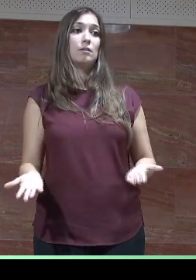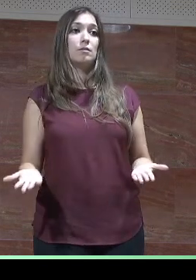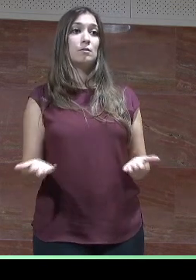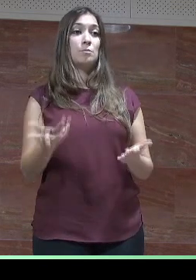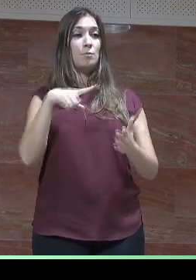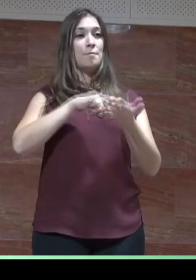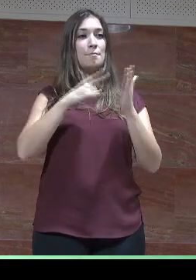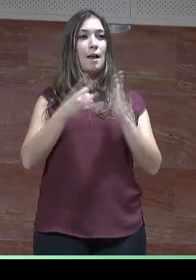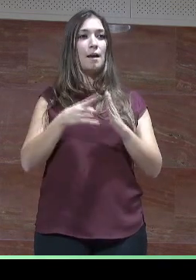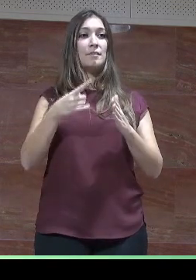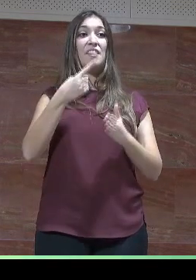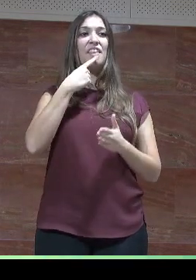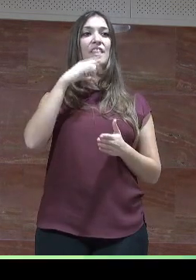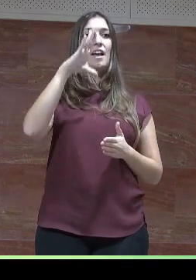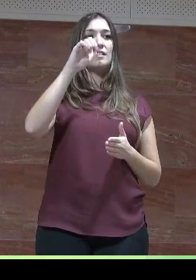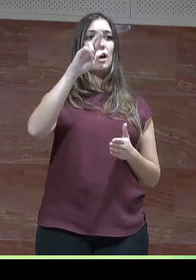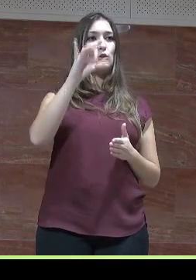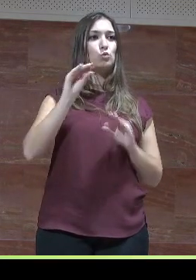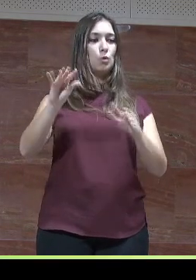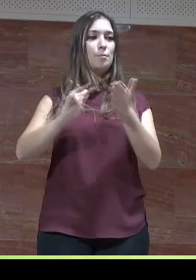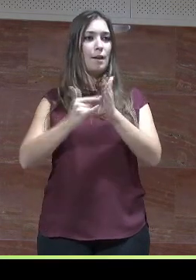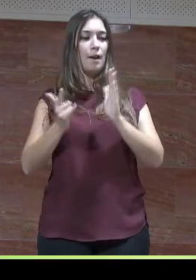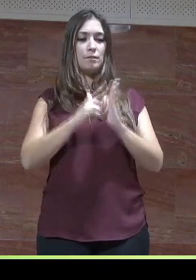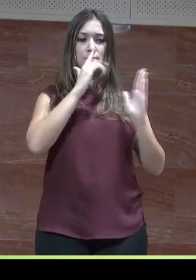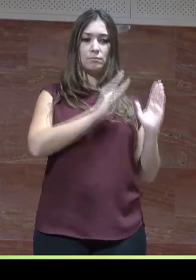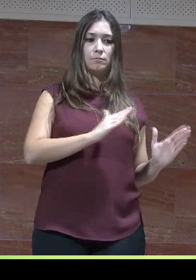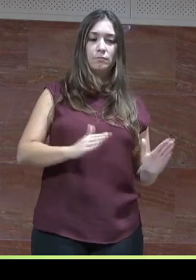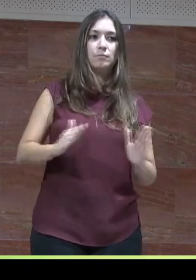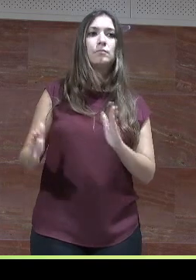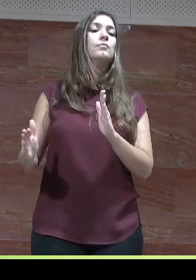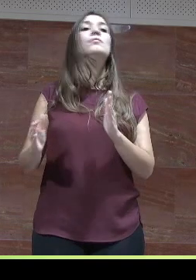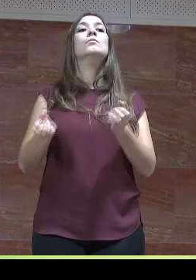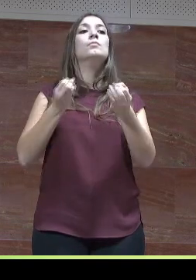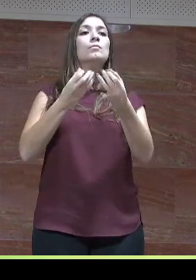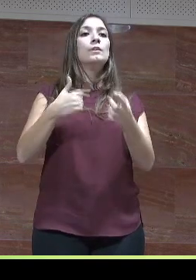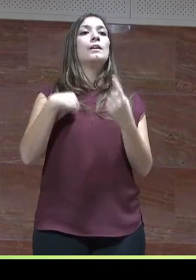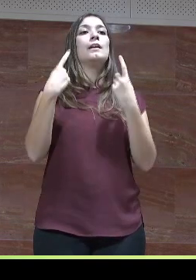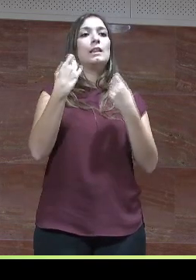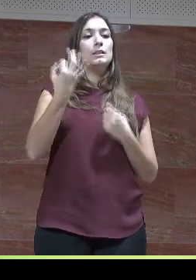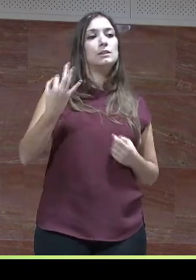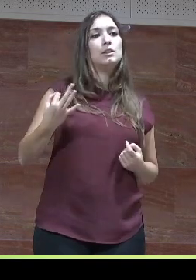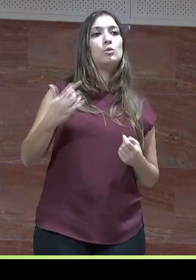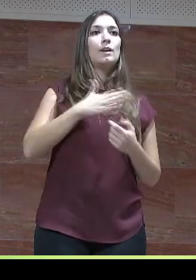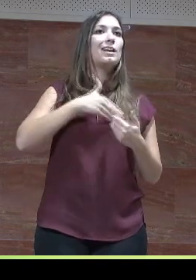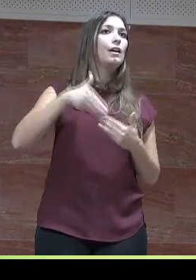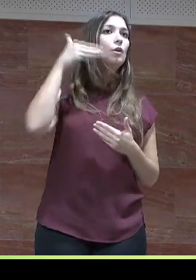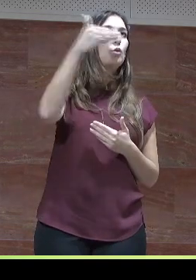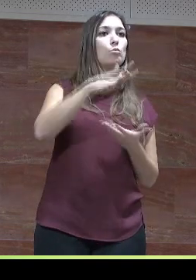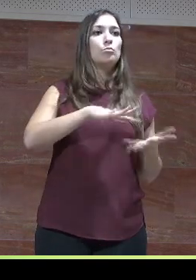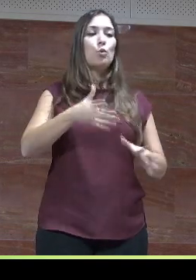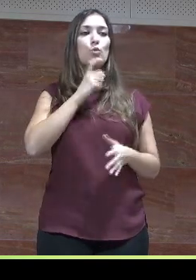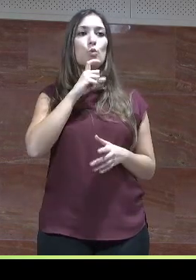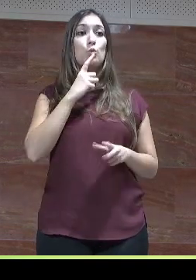la planificación que pide Carlos, toda la transmisión de las necesidades y de cómo queremos materializar